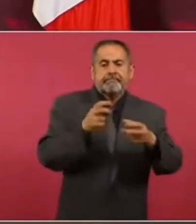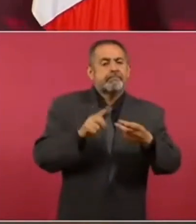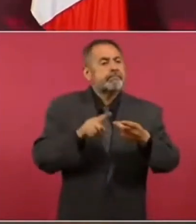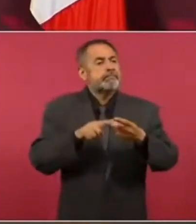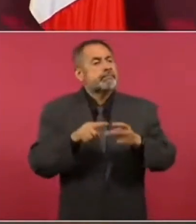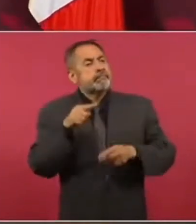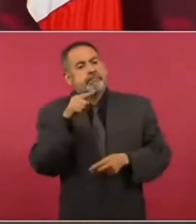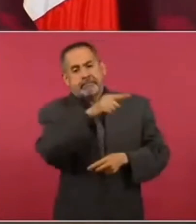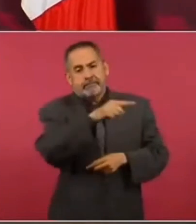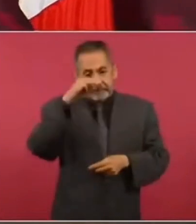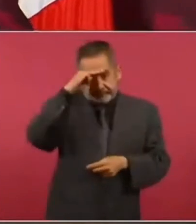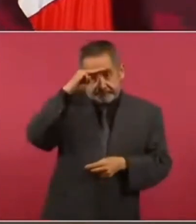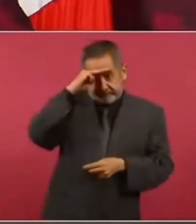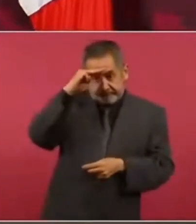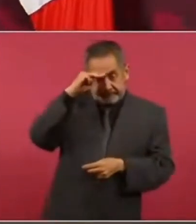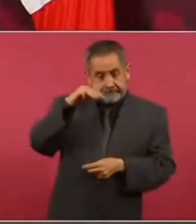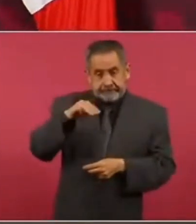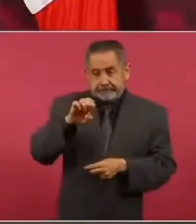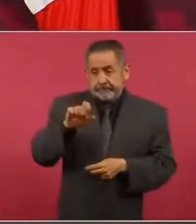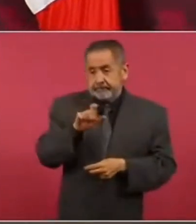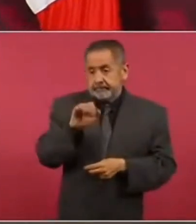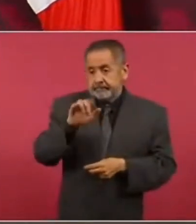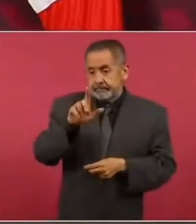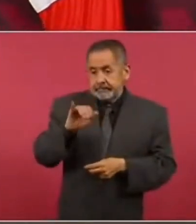en Mexicali,